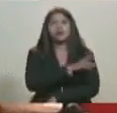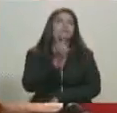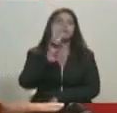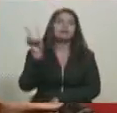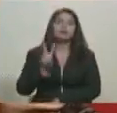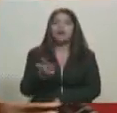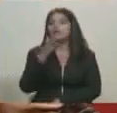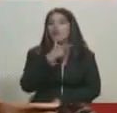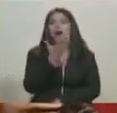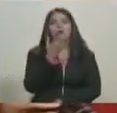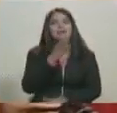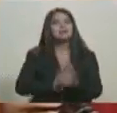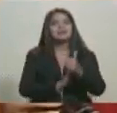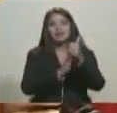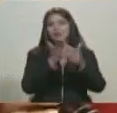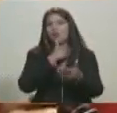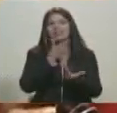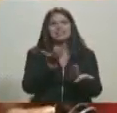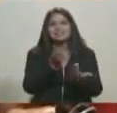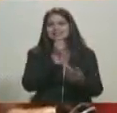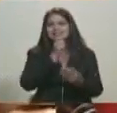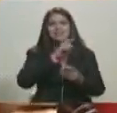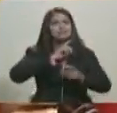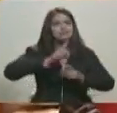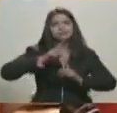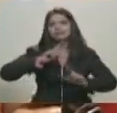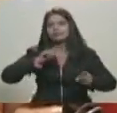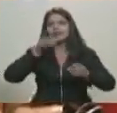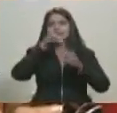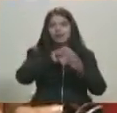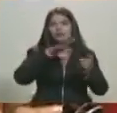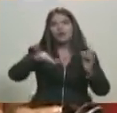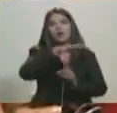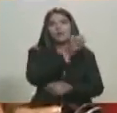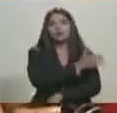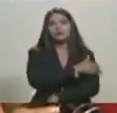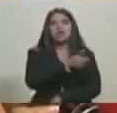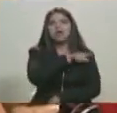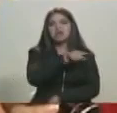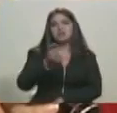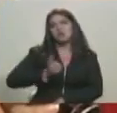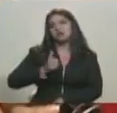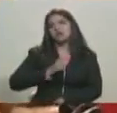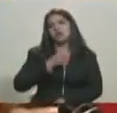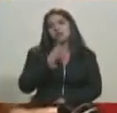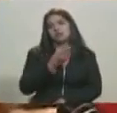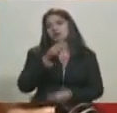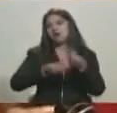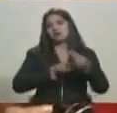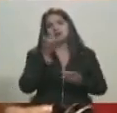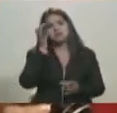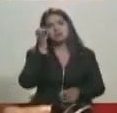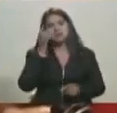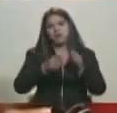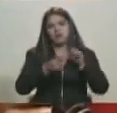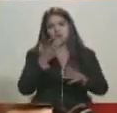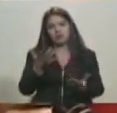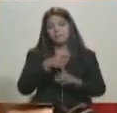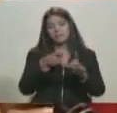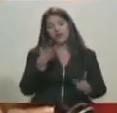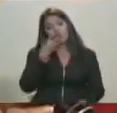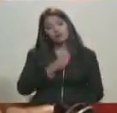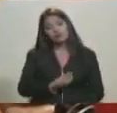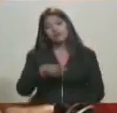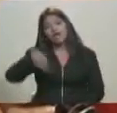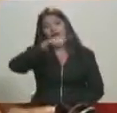de liderazgo. No hay quien dicte las líneas dentro de la oposición y ahí cualquiera sale a decir o a hacer lo que le dé la gana. Lo triste es que